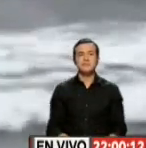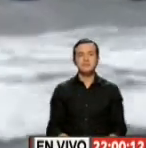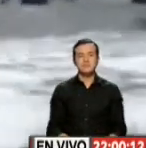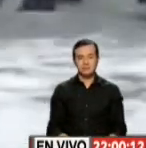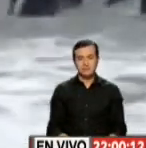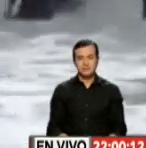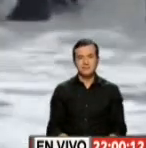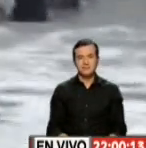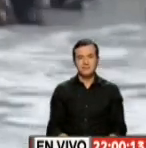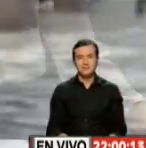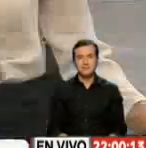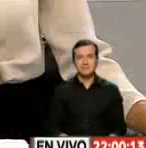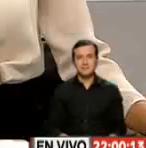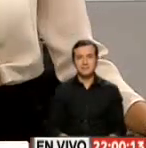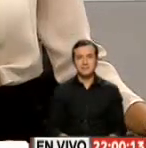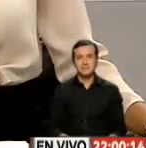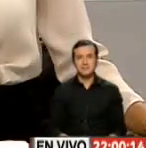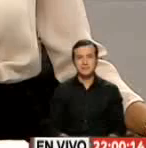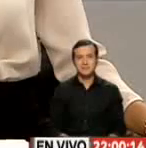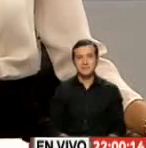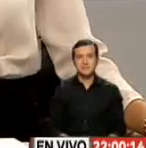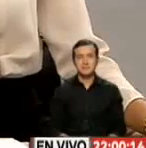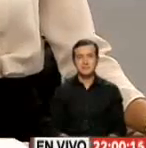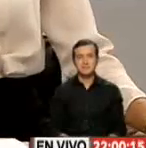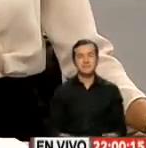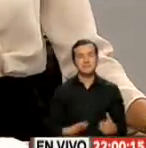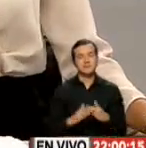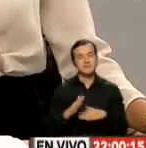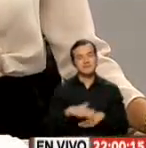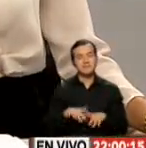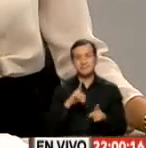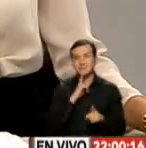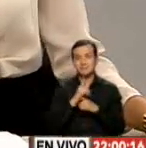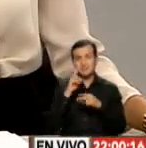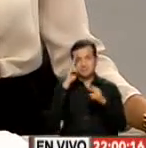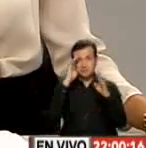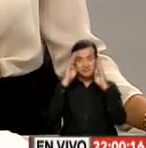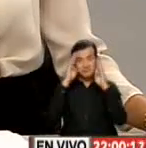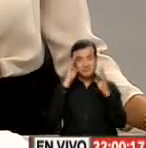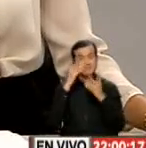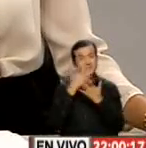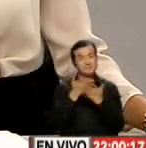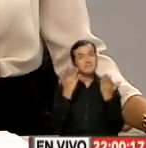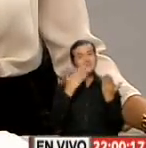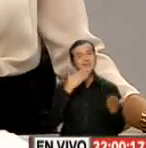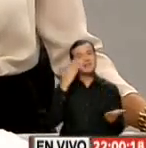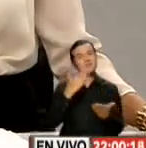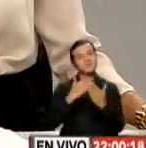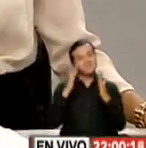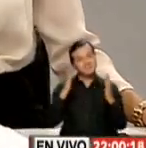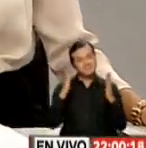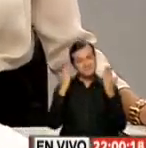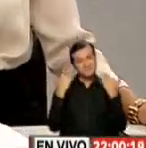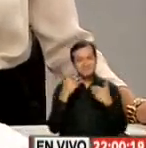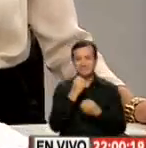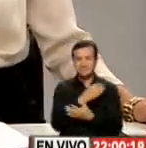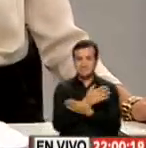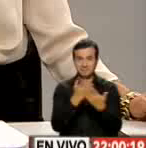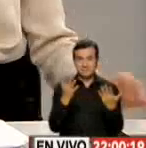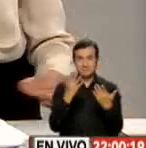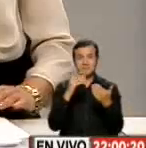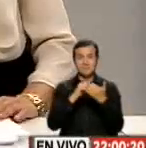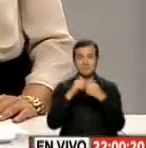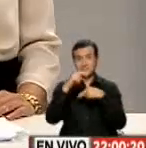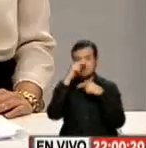Marlon Chica, Telediario. Gran esfuerzo de la comunidad. Y bueno, con esto nos despedimos, amigos y amigas. Gracias por permitirnos ingresar a sus hogares. Vienen